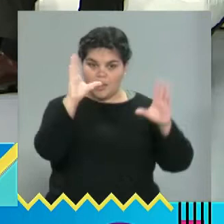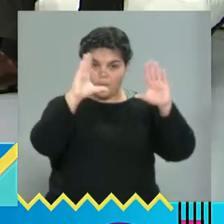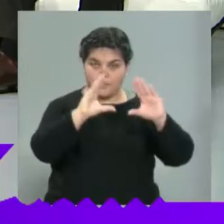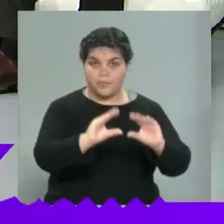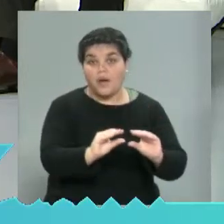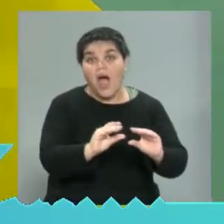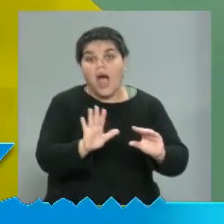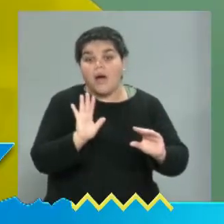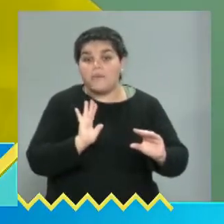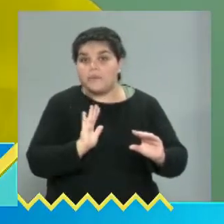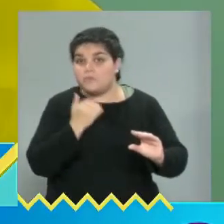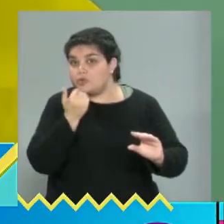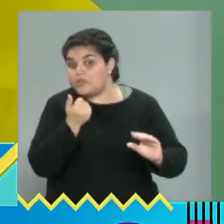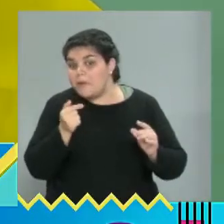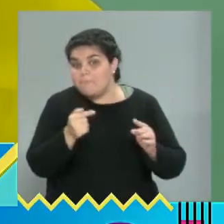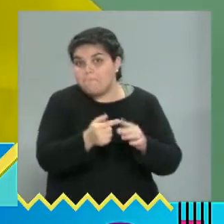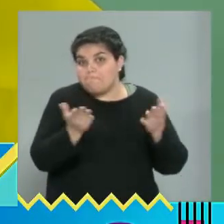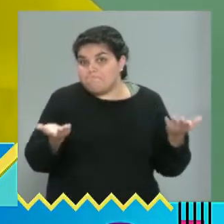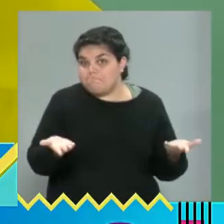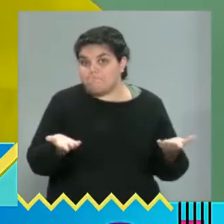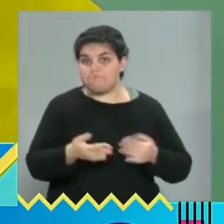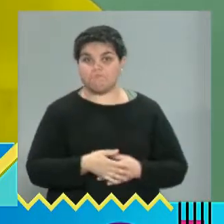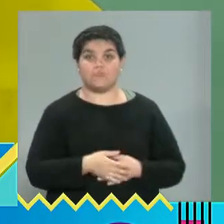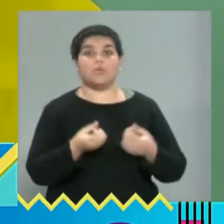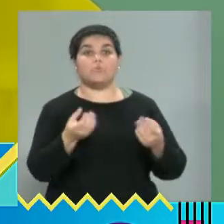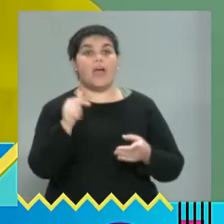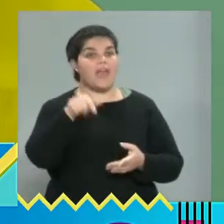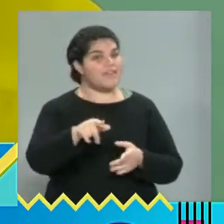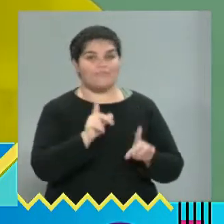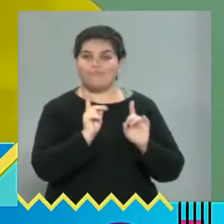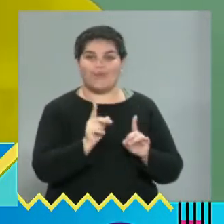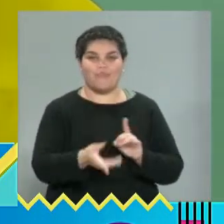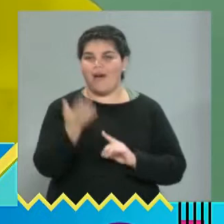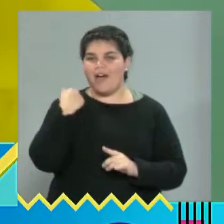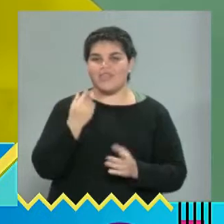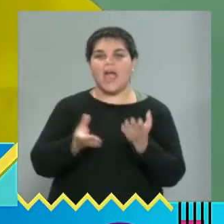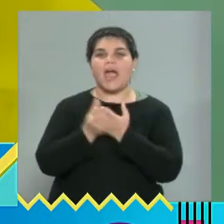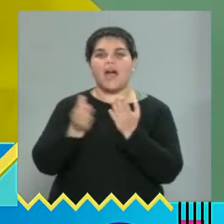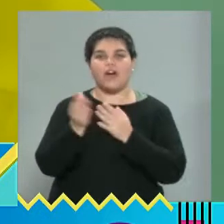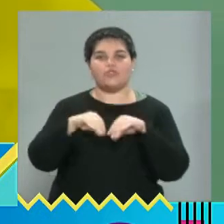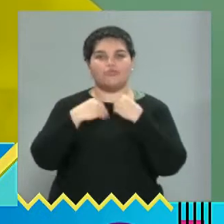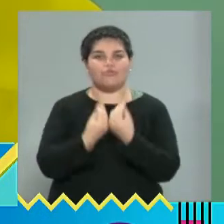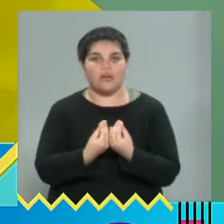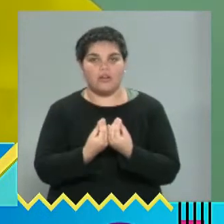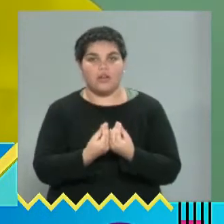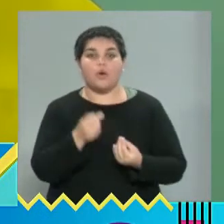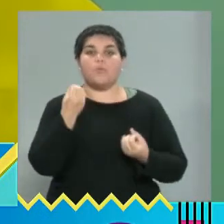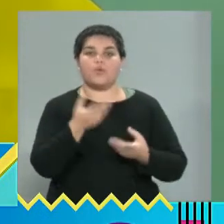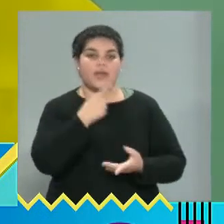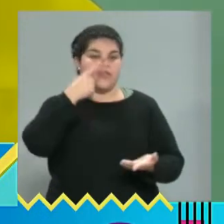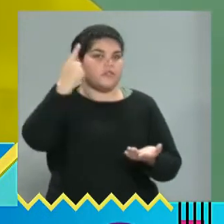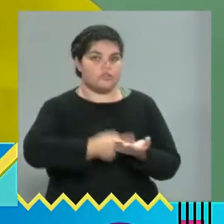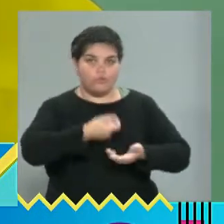cumple, y porque volvemos al problema de los costos, como decía Jorge. Cualquiera de las medidas que haya tomado el